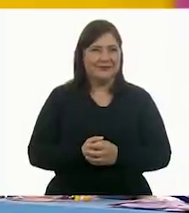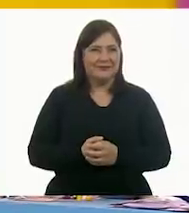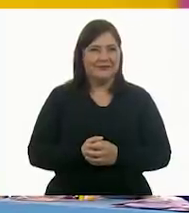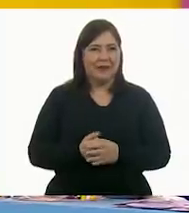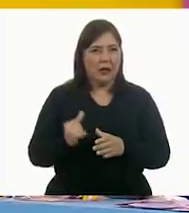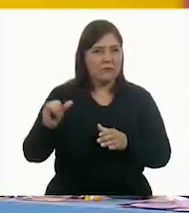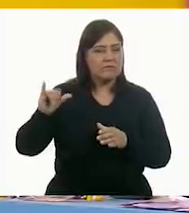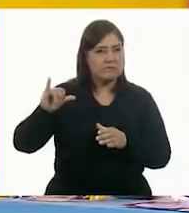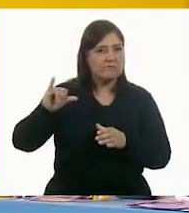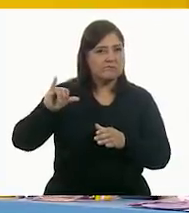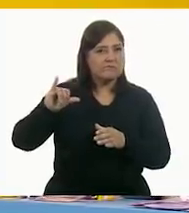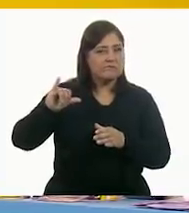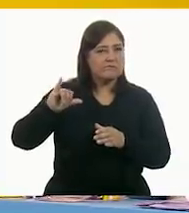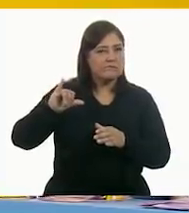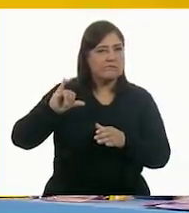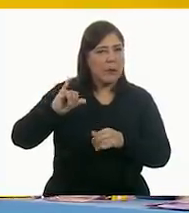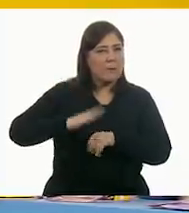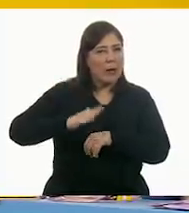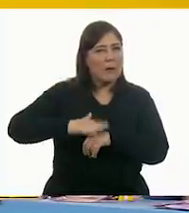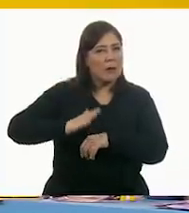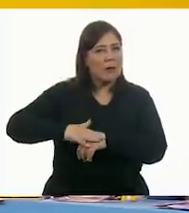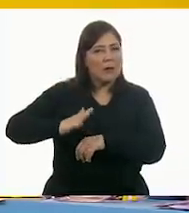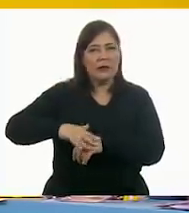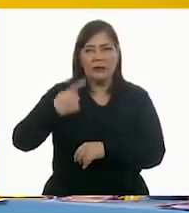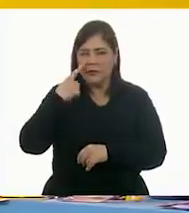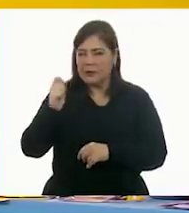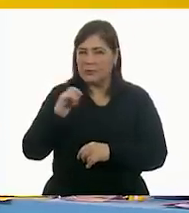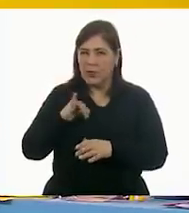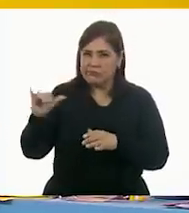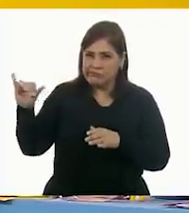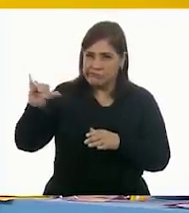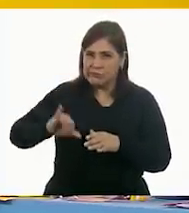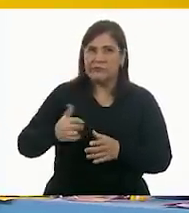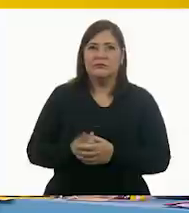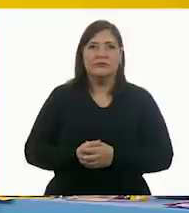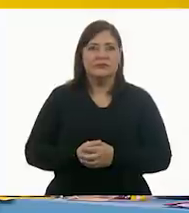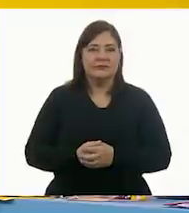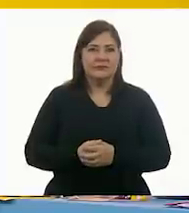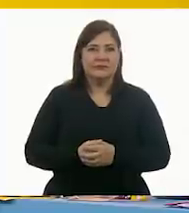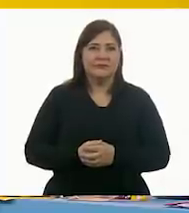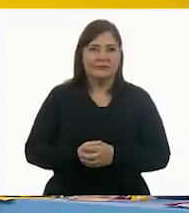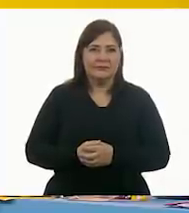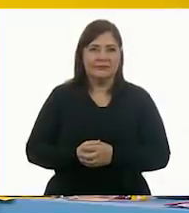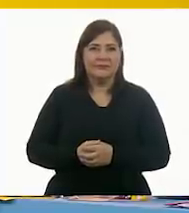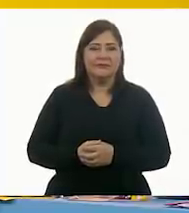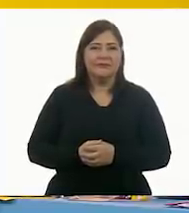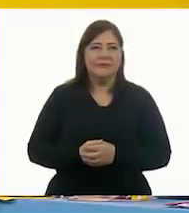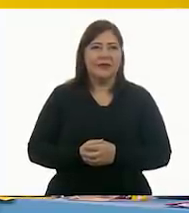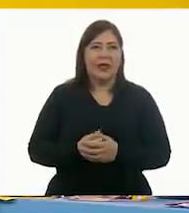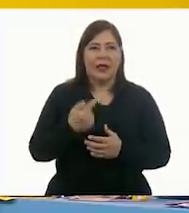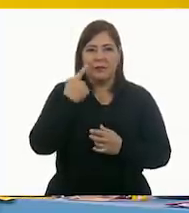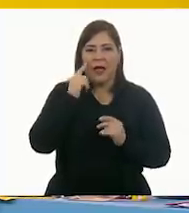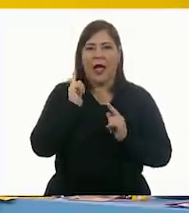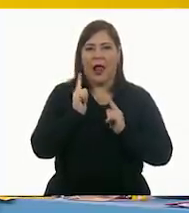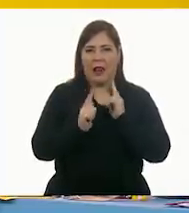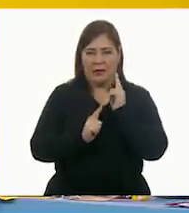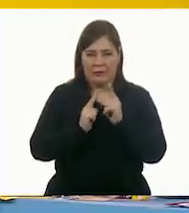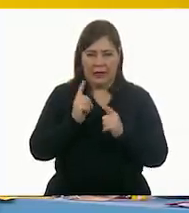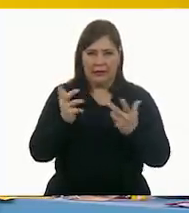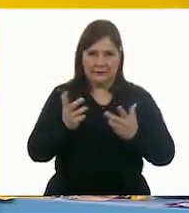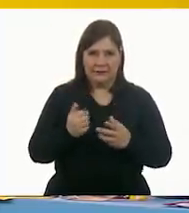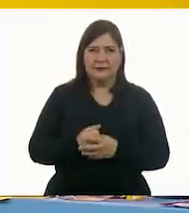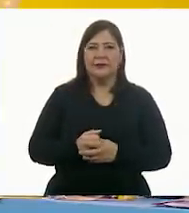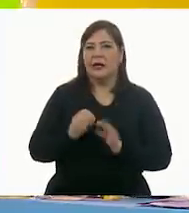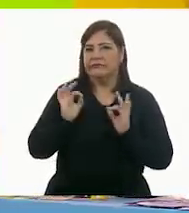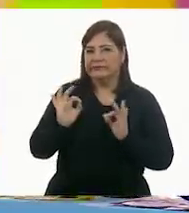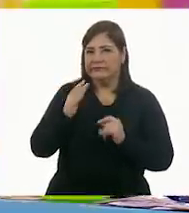Ahí va. Un poquito más, más, más, más, más, más, más, más, más. Para Vamos mi botella a hacerla. De la calma. Ahí está. Muy